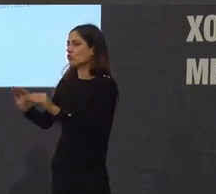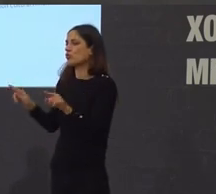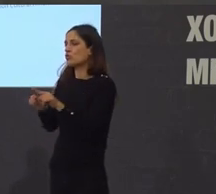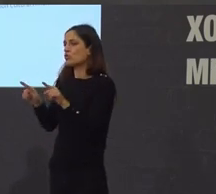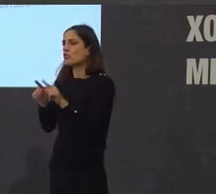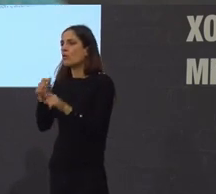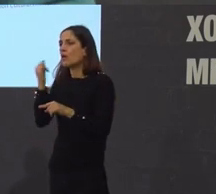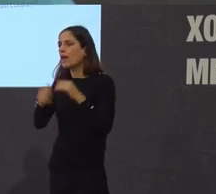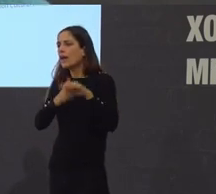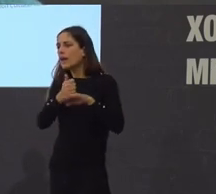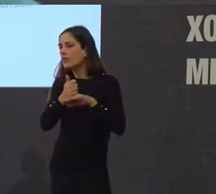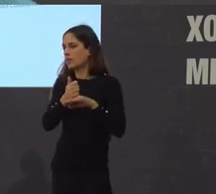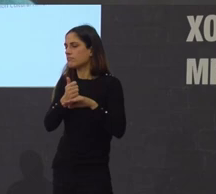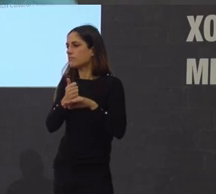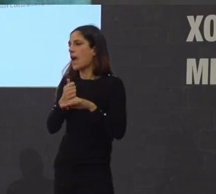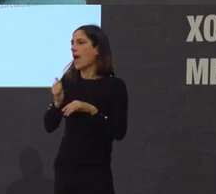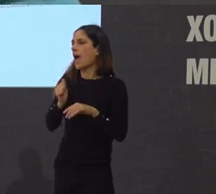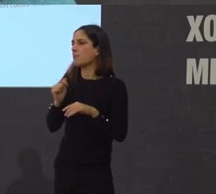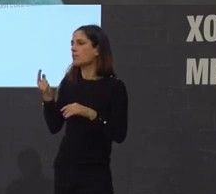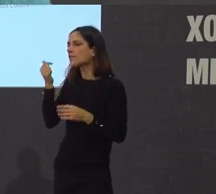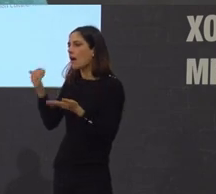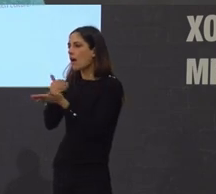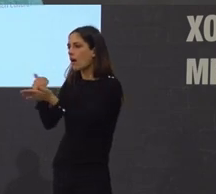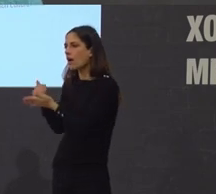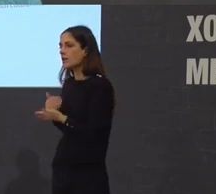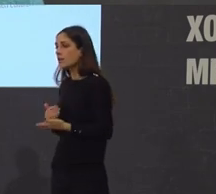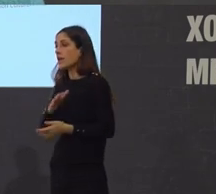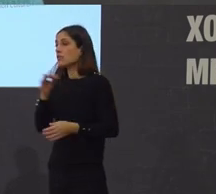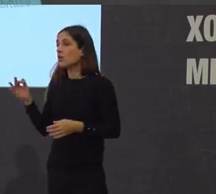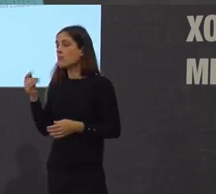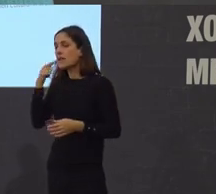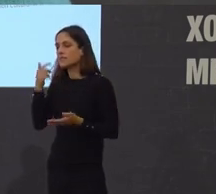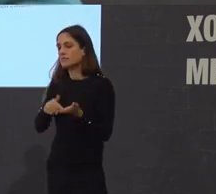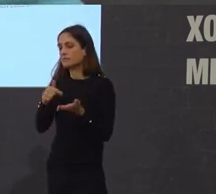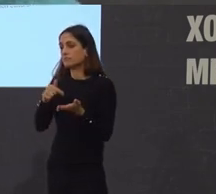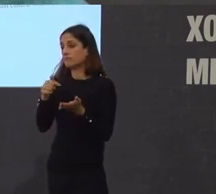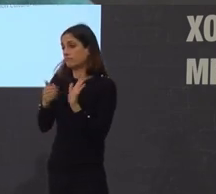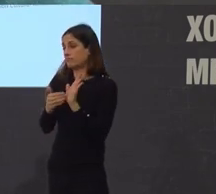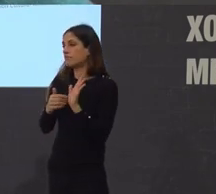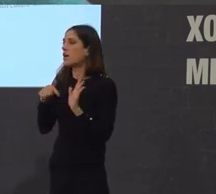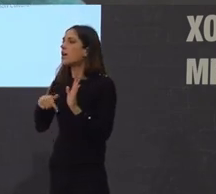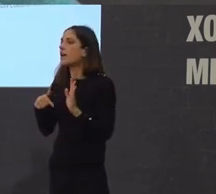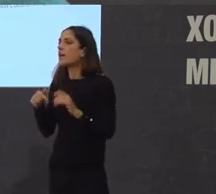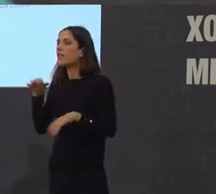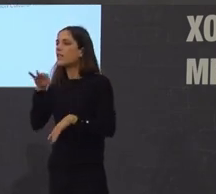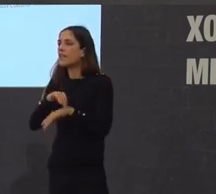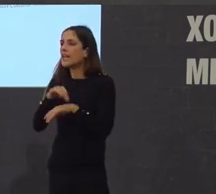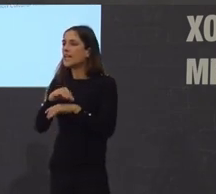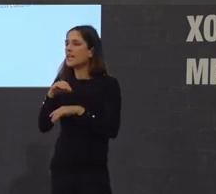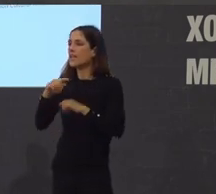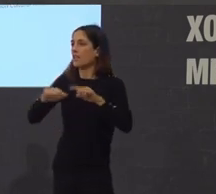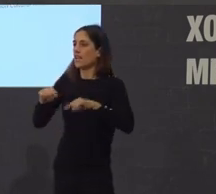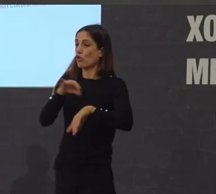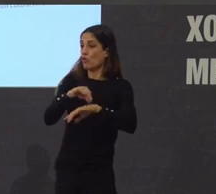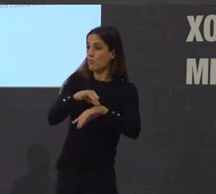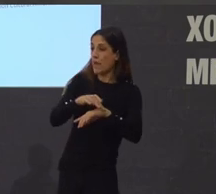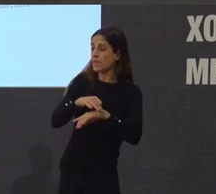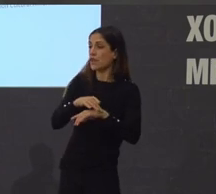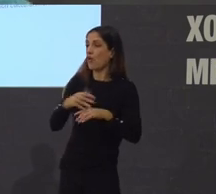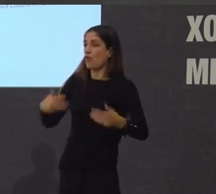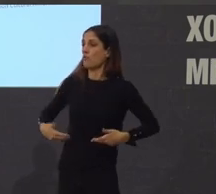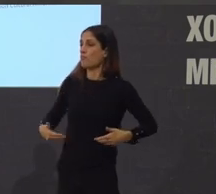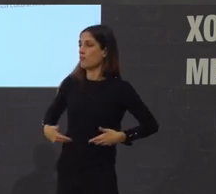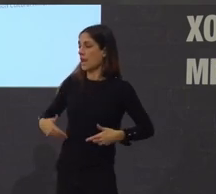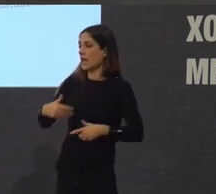caso de él de amenazas o director médico del balneario de cuntis donde cayendo de